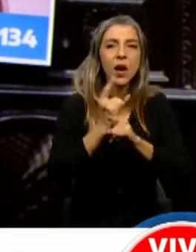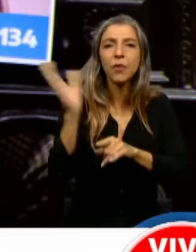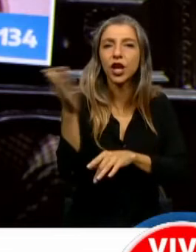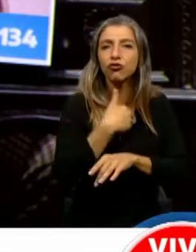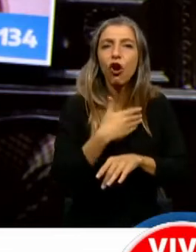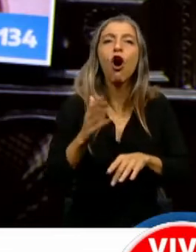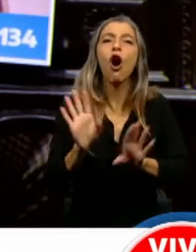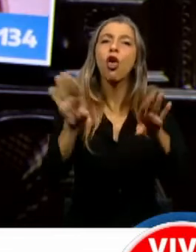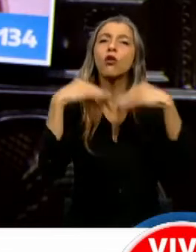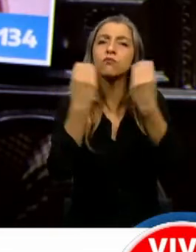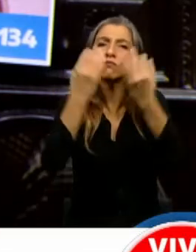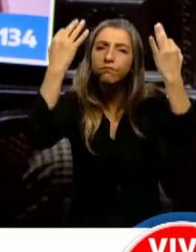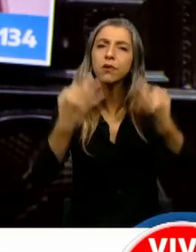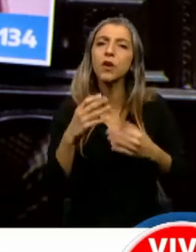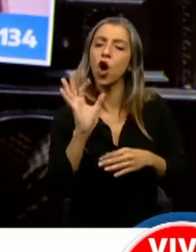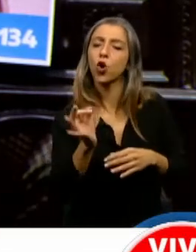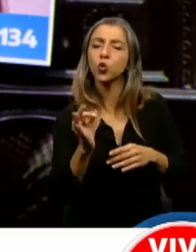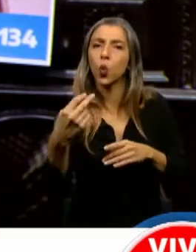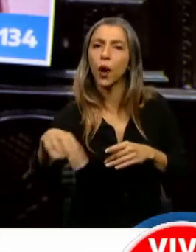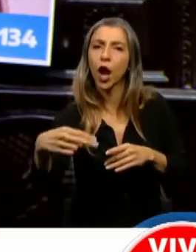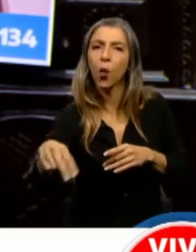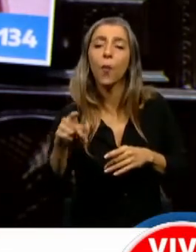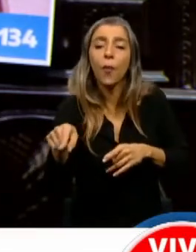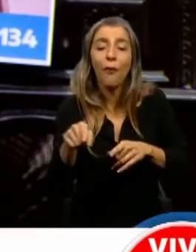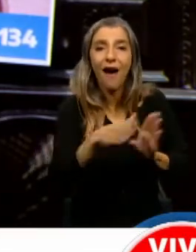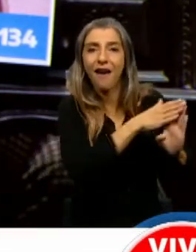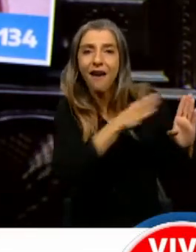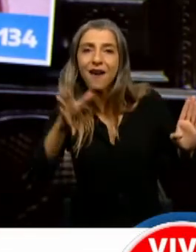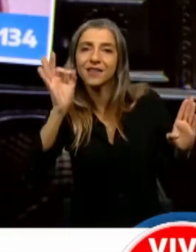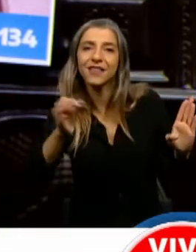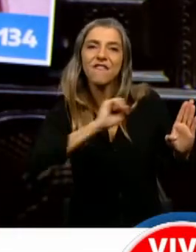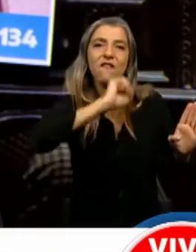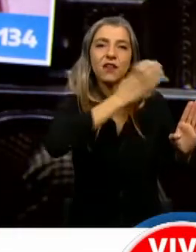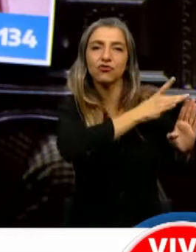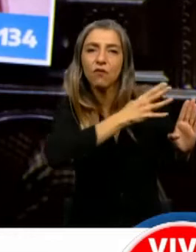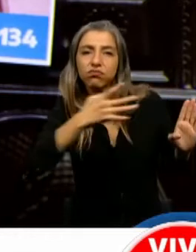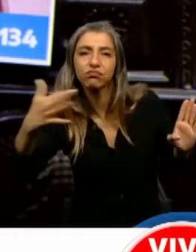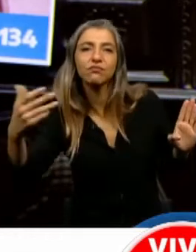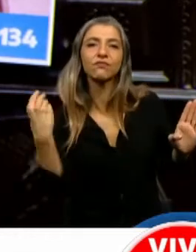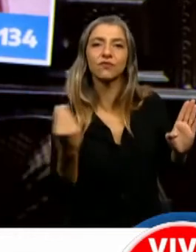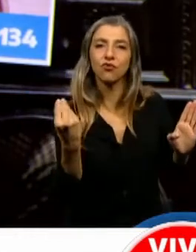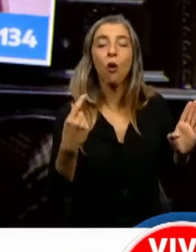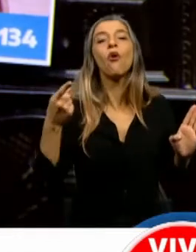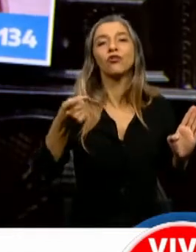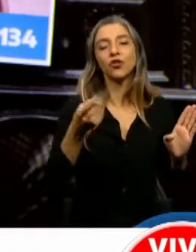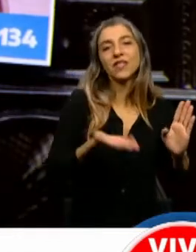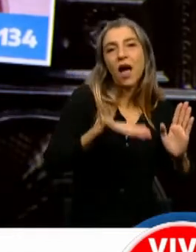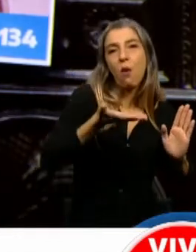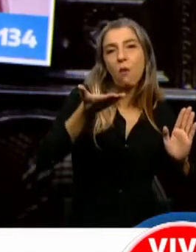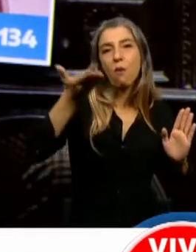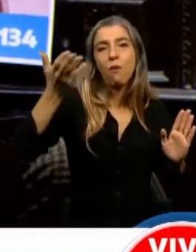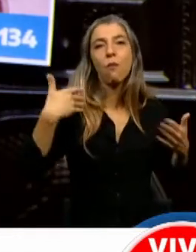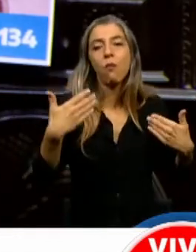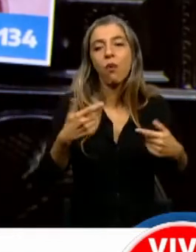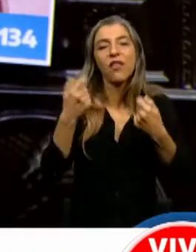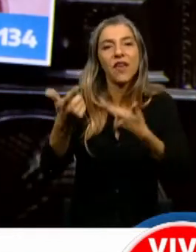o noviembre. Ahí vamos a ver qué inflación hubo y estos aumentos graduales garanticen que los trabajadores tengan